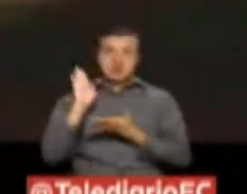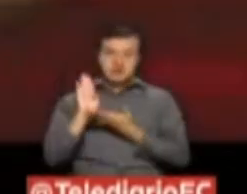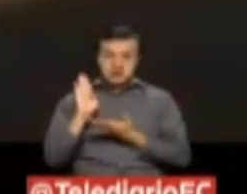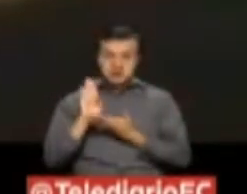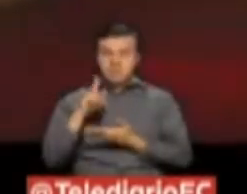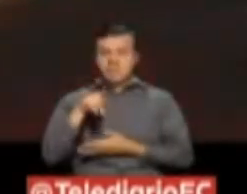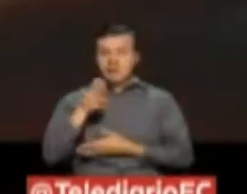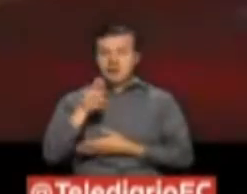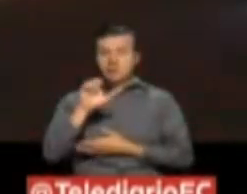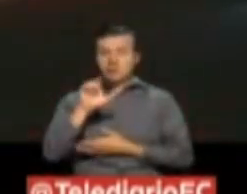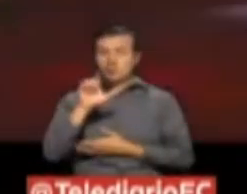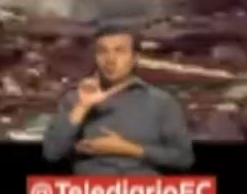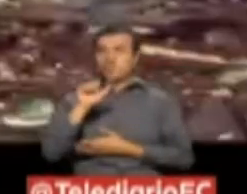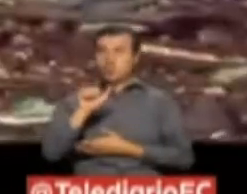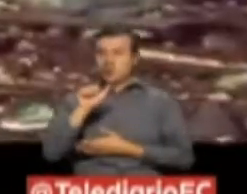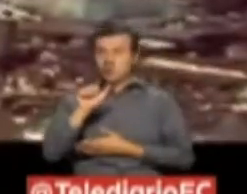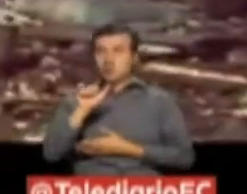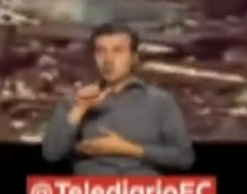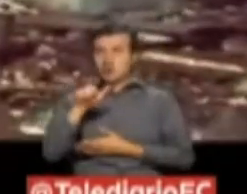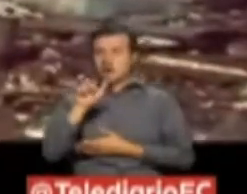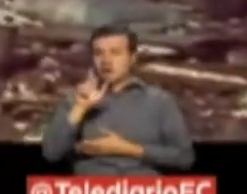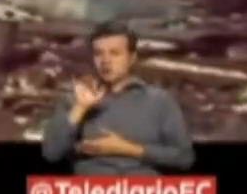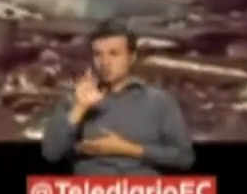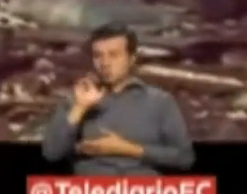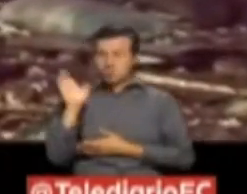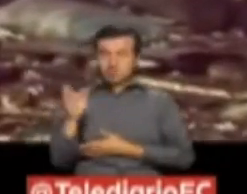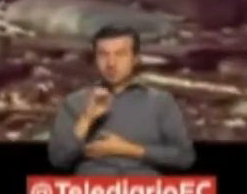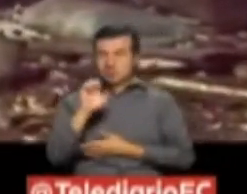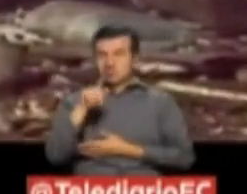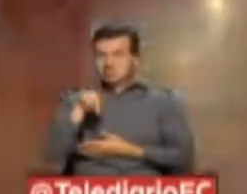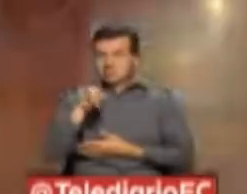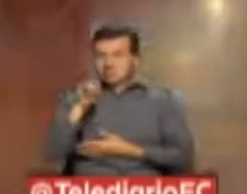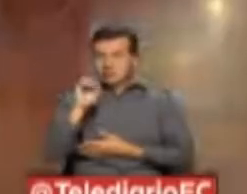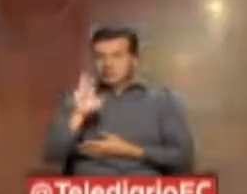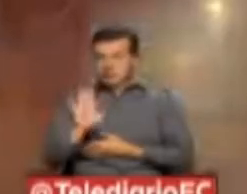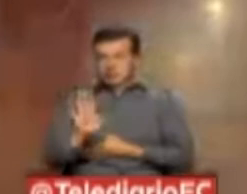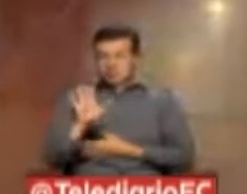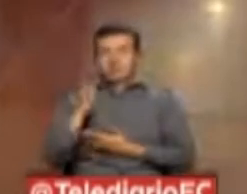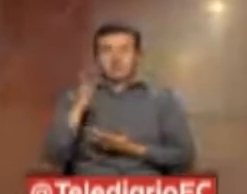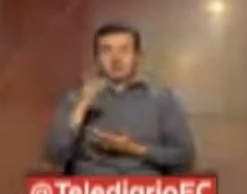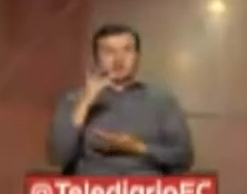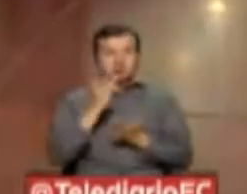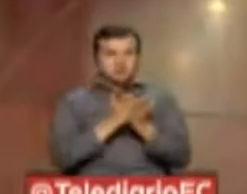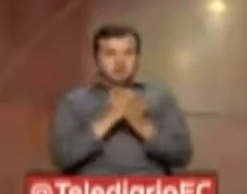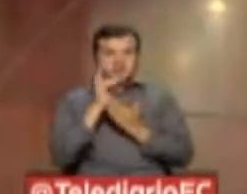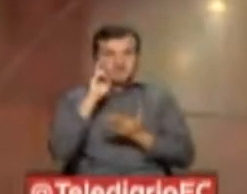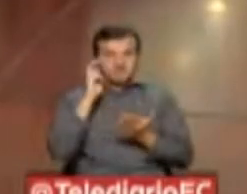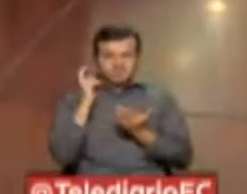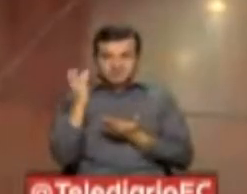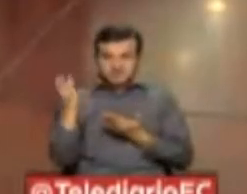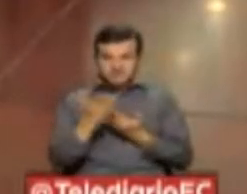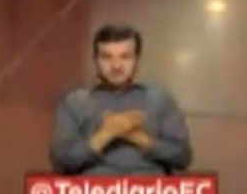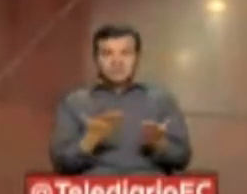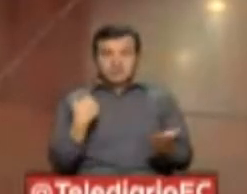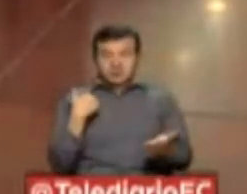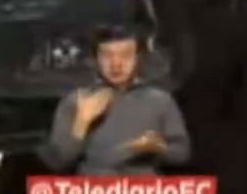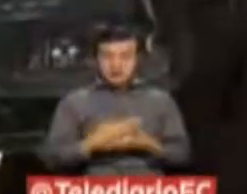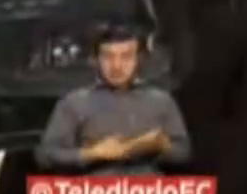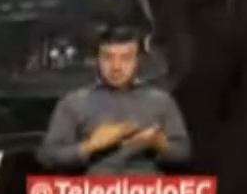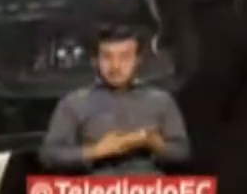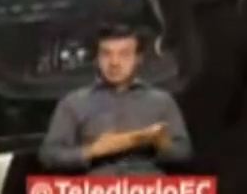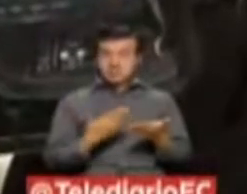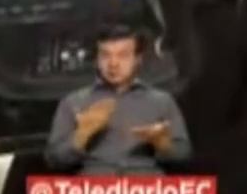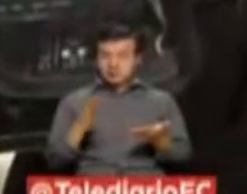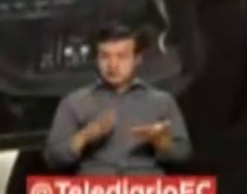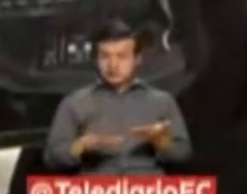suárez y eugenio espejo según las autoridades del bus fue contratado para servicios turísticos y contaba con documentación para